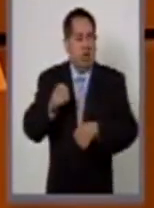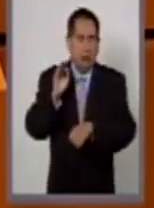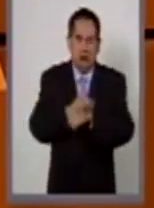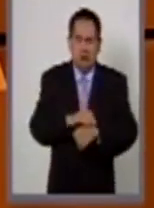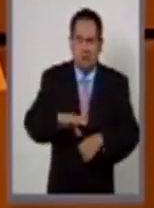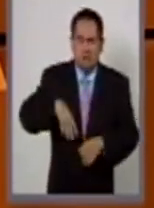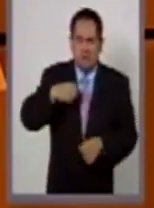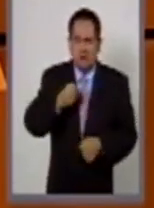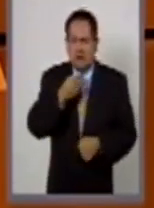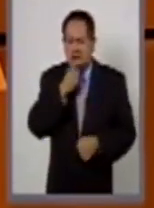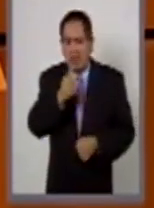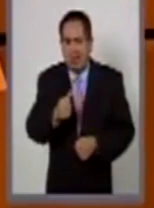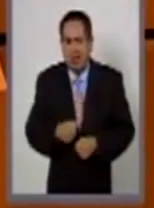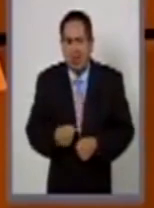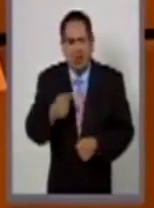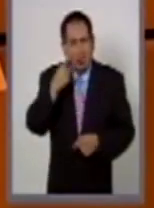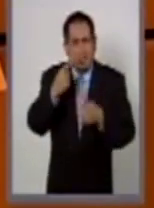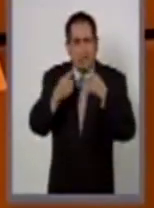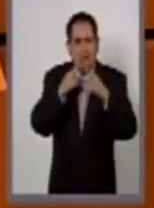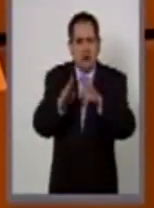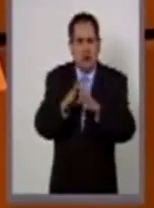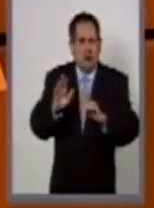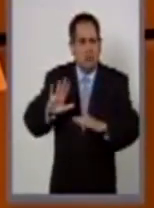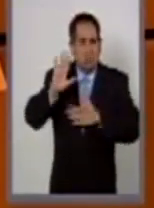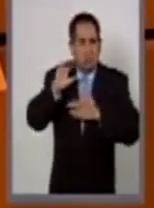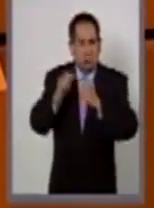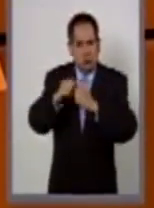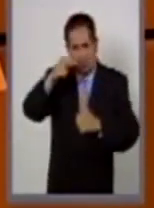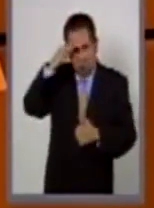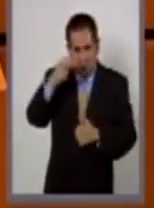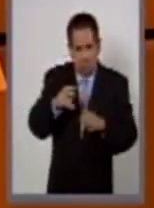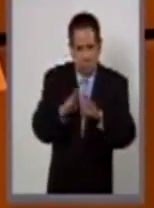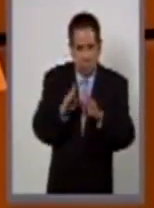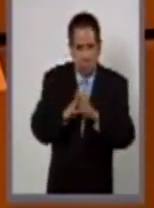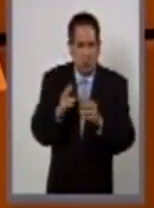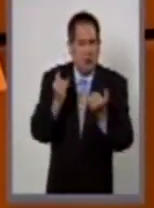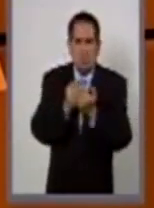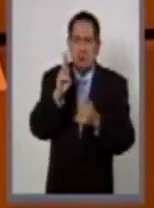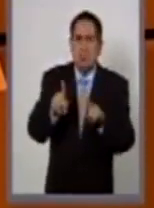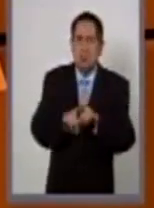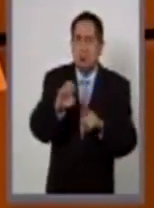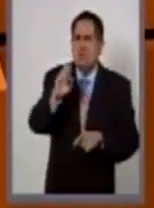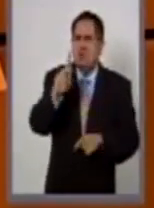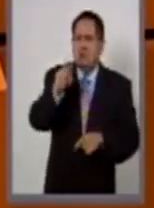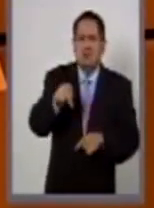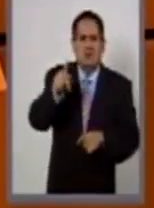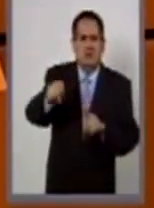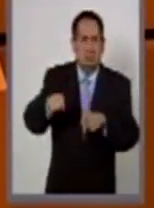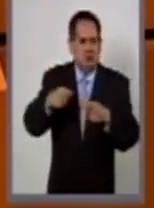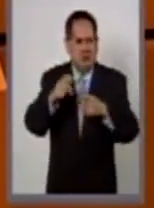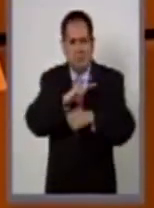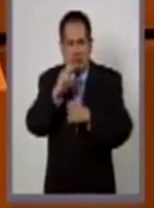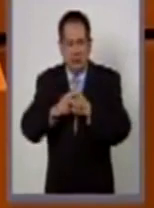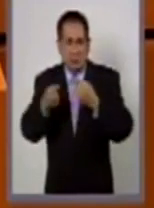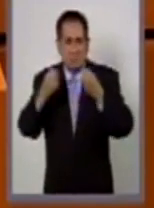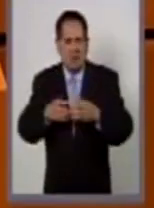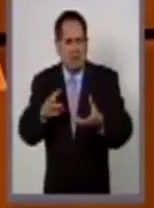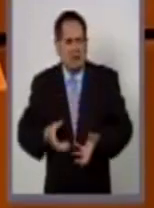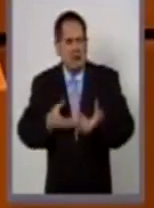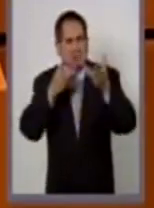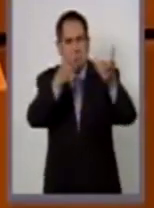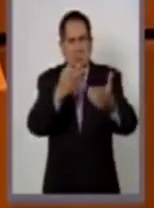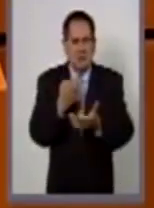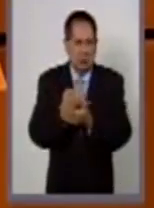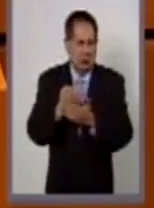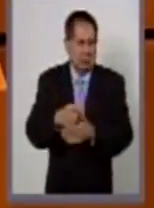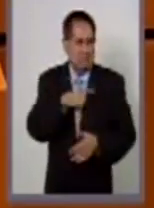sociedad, sin compromiso con México, que son, como Peña Nieto, los que han entregado el país, los intereses, la economía,